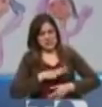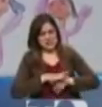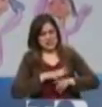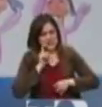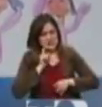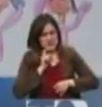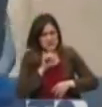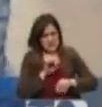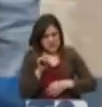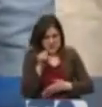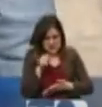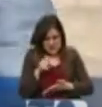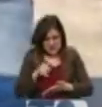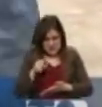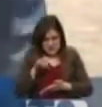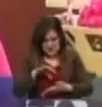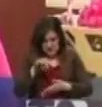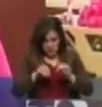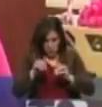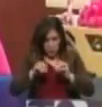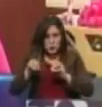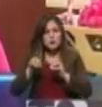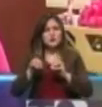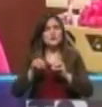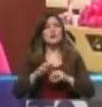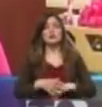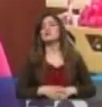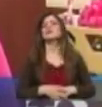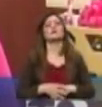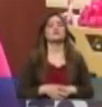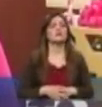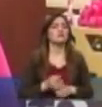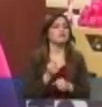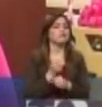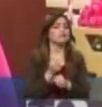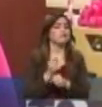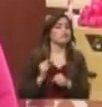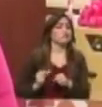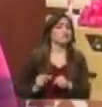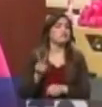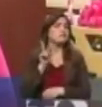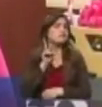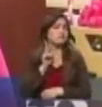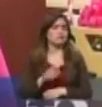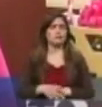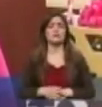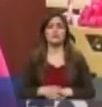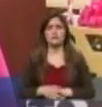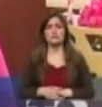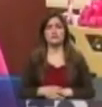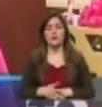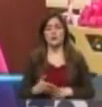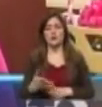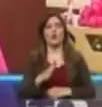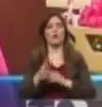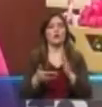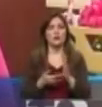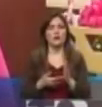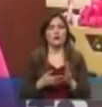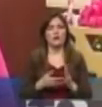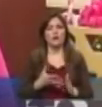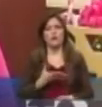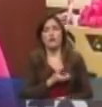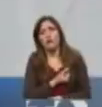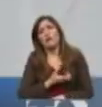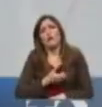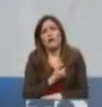busca revictimizar a las criaturas. Requiere de un trabajo minucioso con la víctima, precisamente por el tema de no hacer que ésta viva